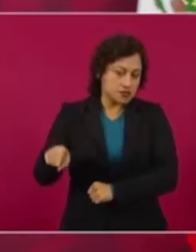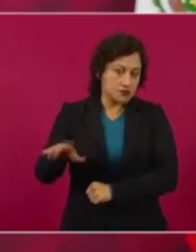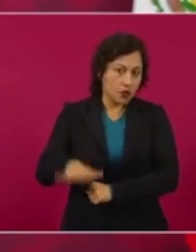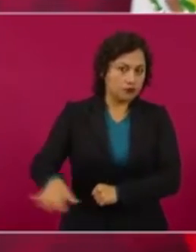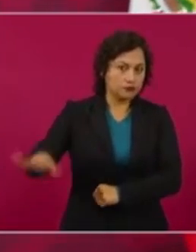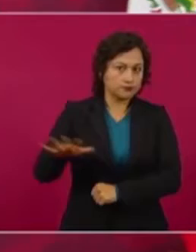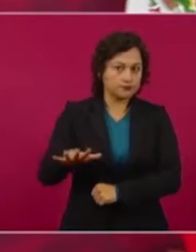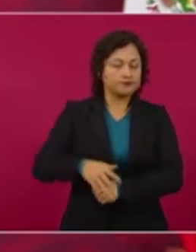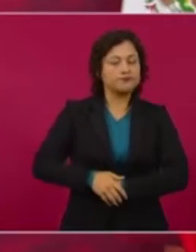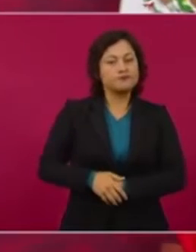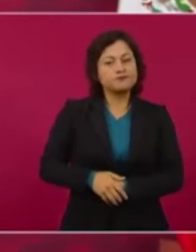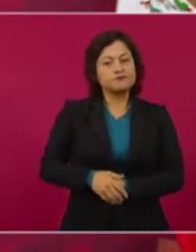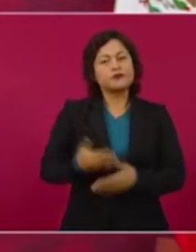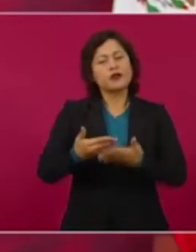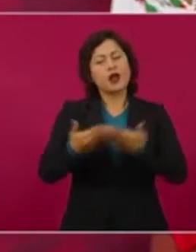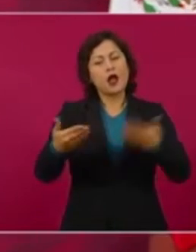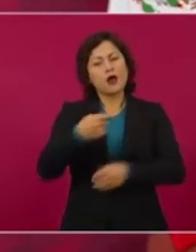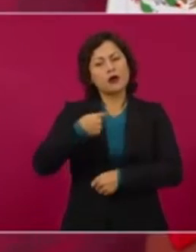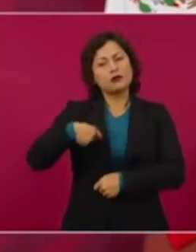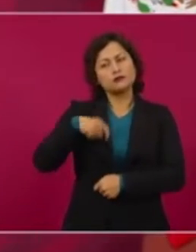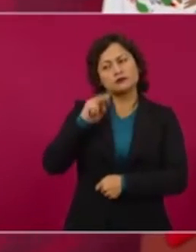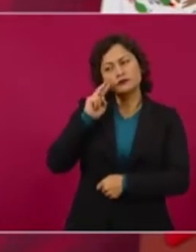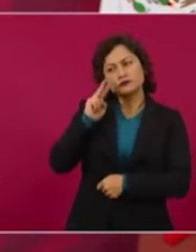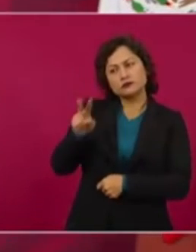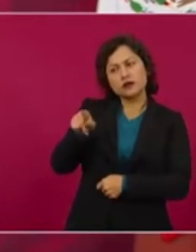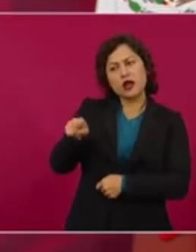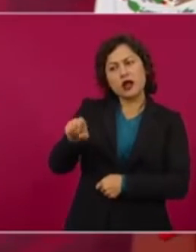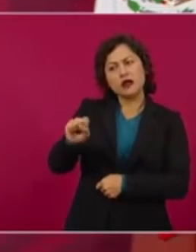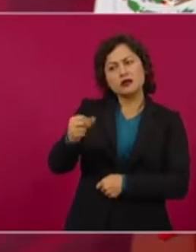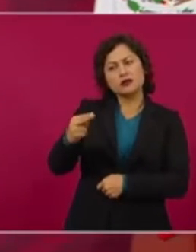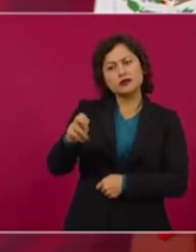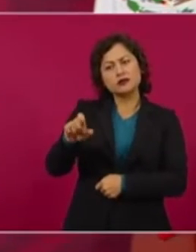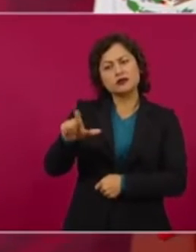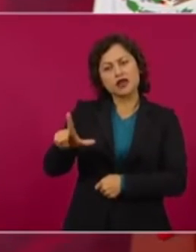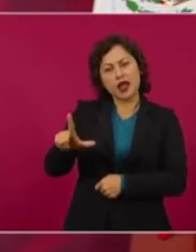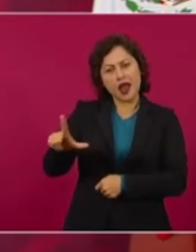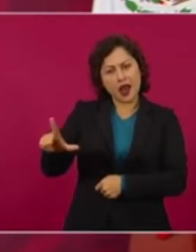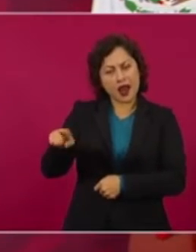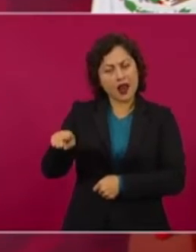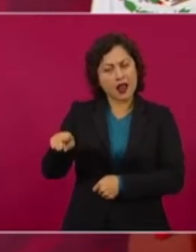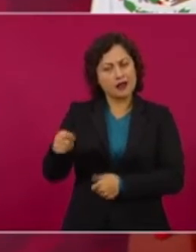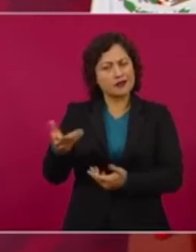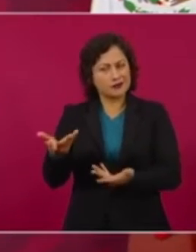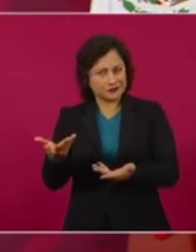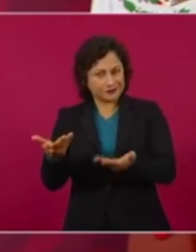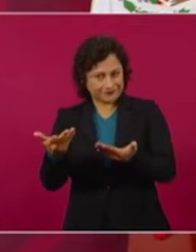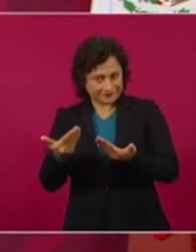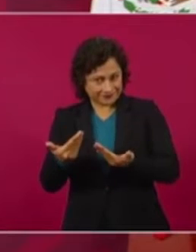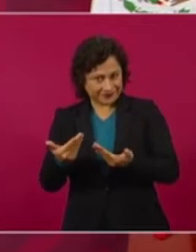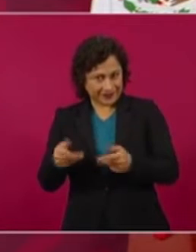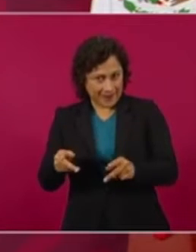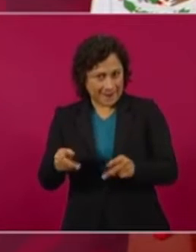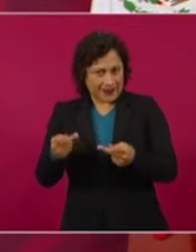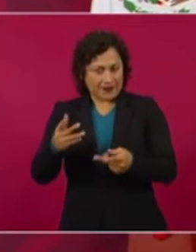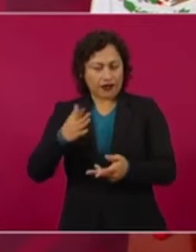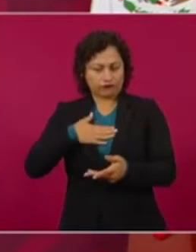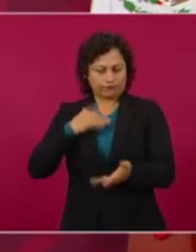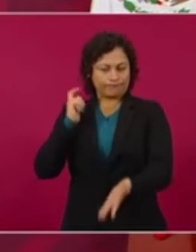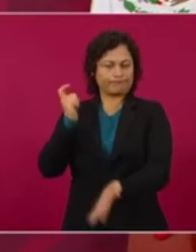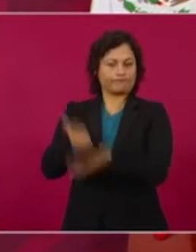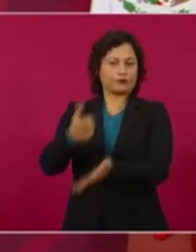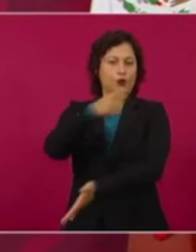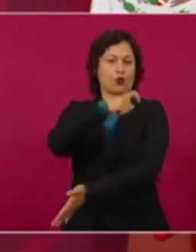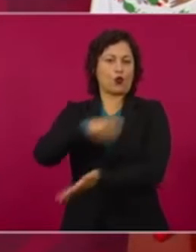decidimos adquirir la parte de Shell para que el 100% de las acciones